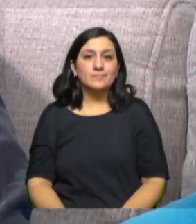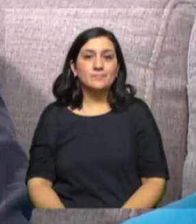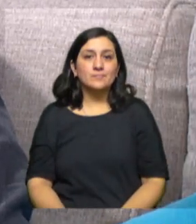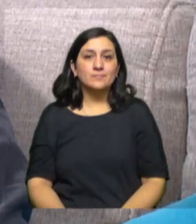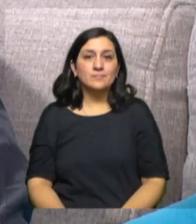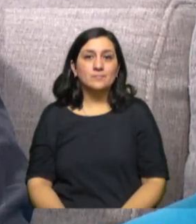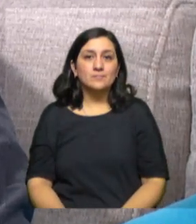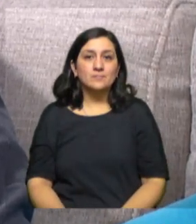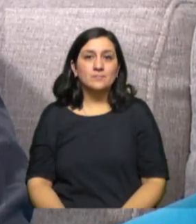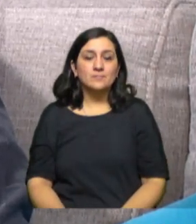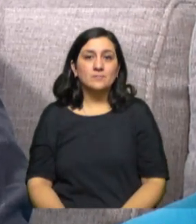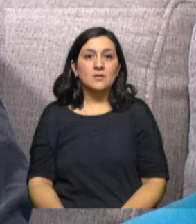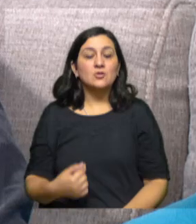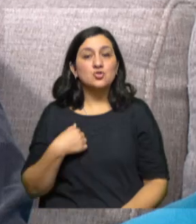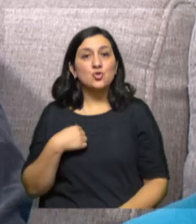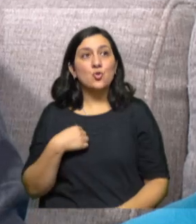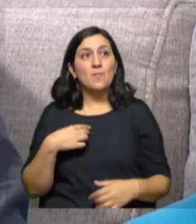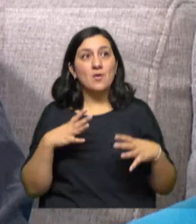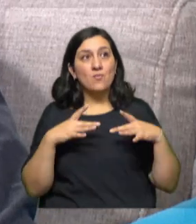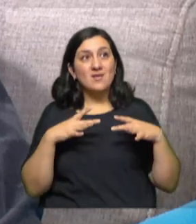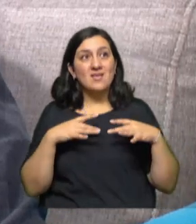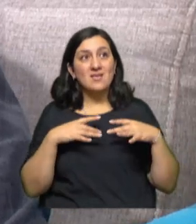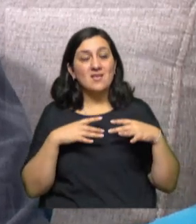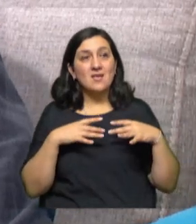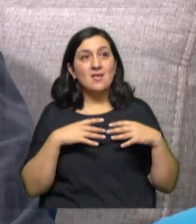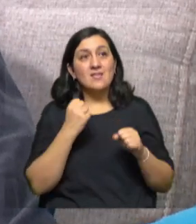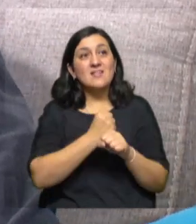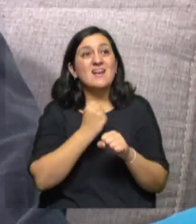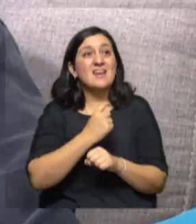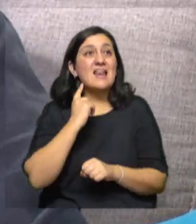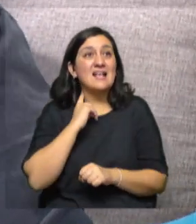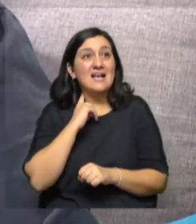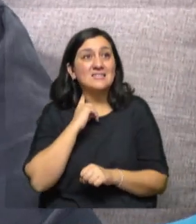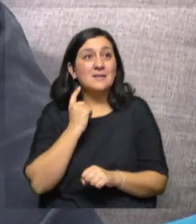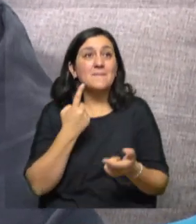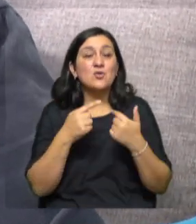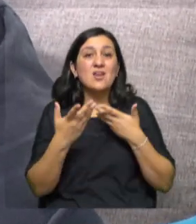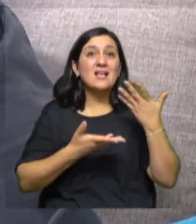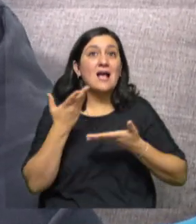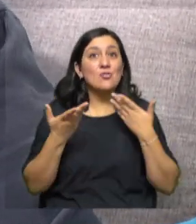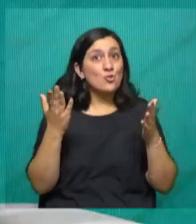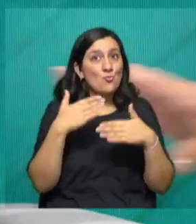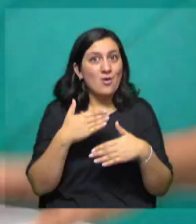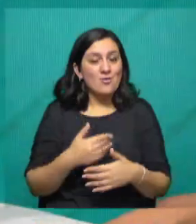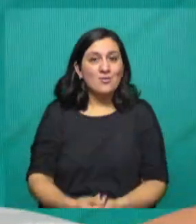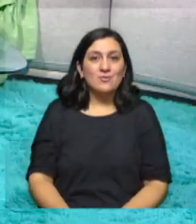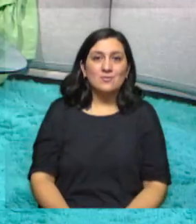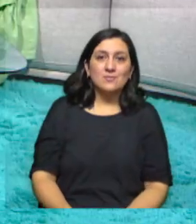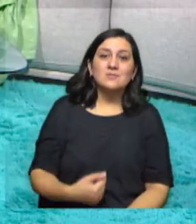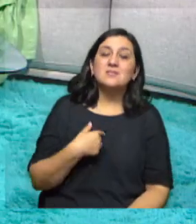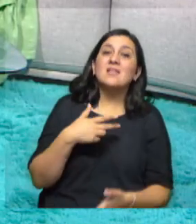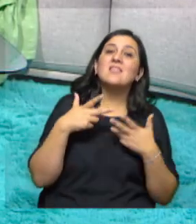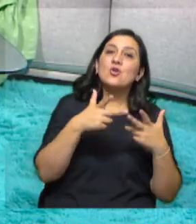Y del gas me jubilé, del canto no sé si puedo. Y menos en estos momentos. Me cuelo otra vez, si te digo